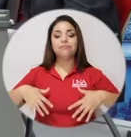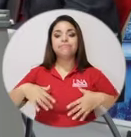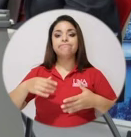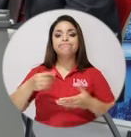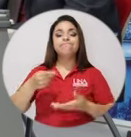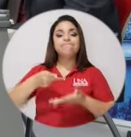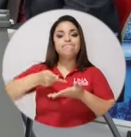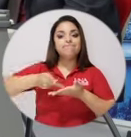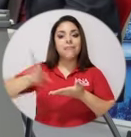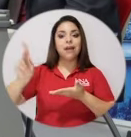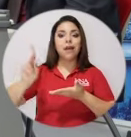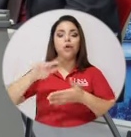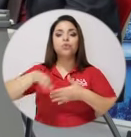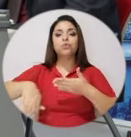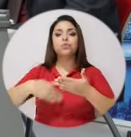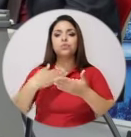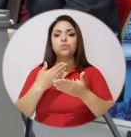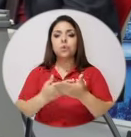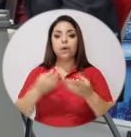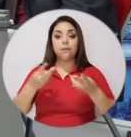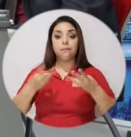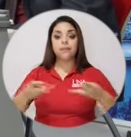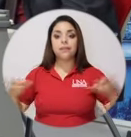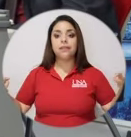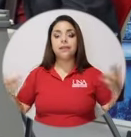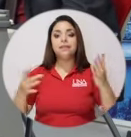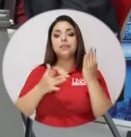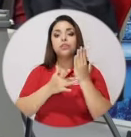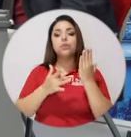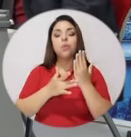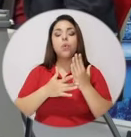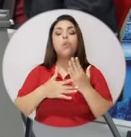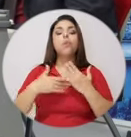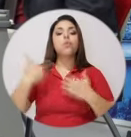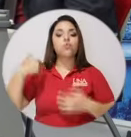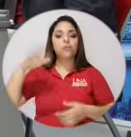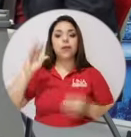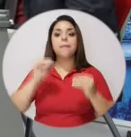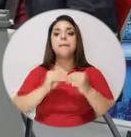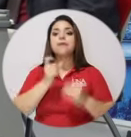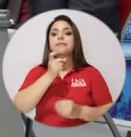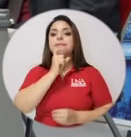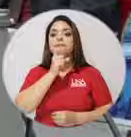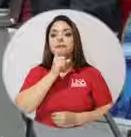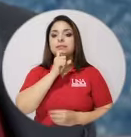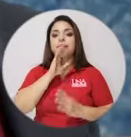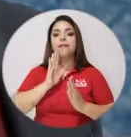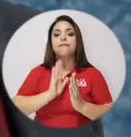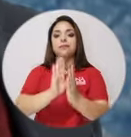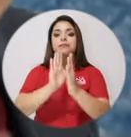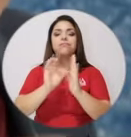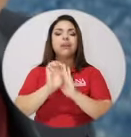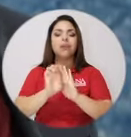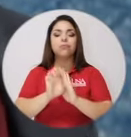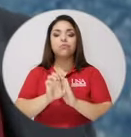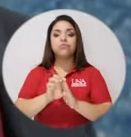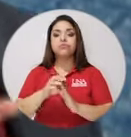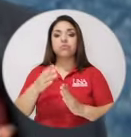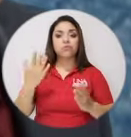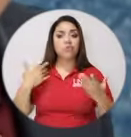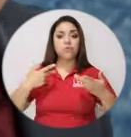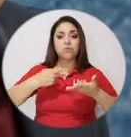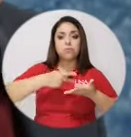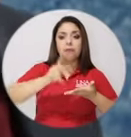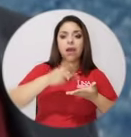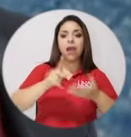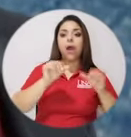en materia tecnológica, realmente nos hubiese sido mucho más difícil enfrentar el tema de la pandemia. Es decir, si no hubiésemos invertido en